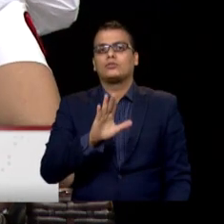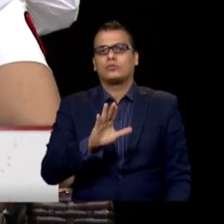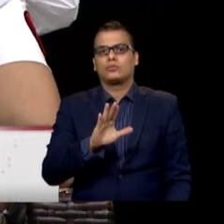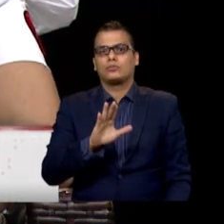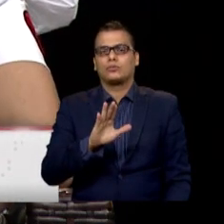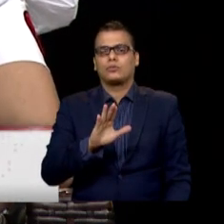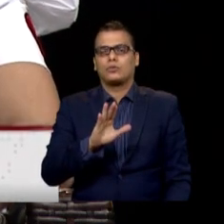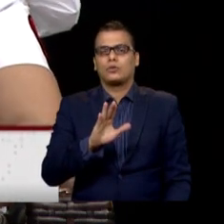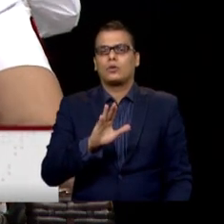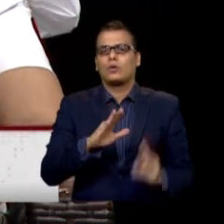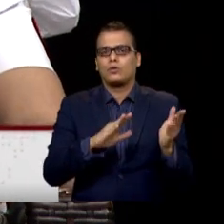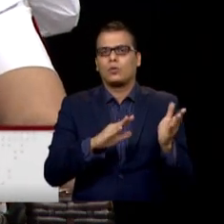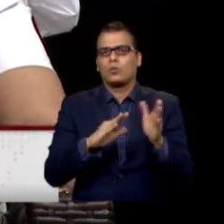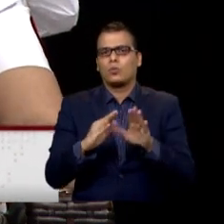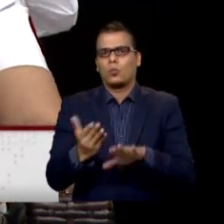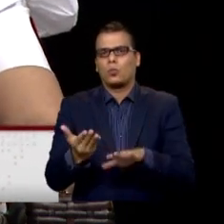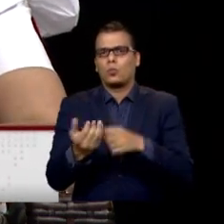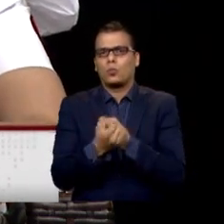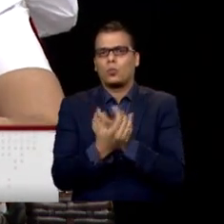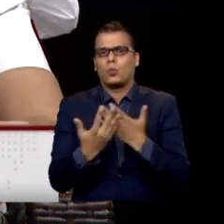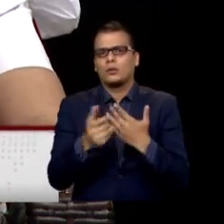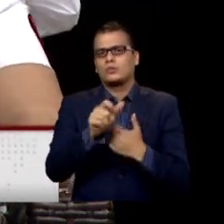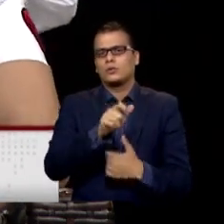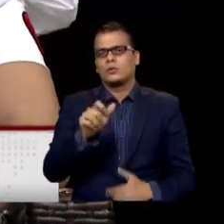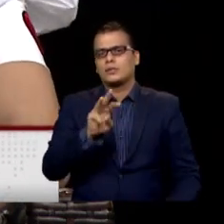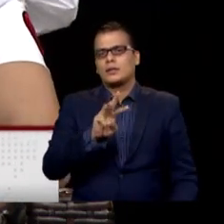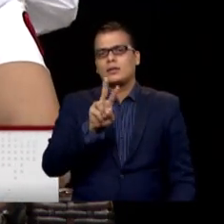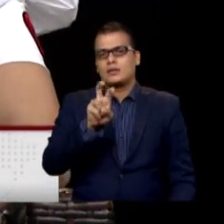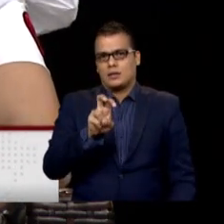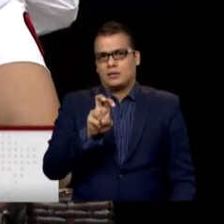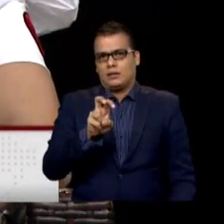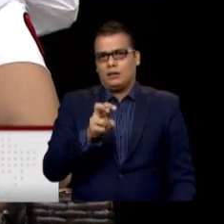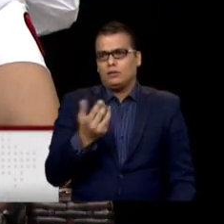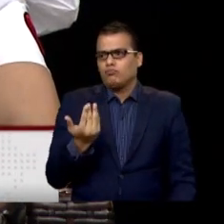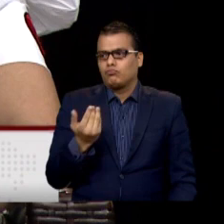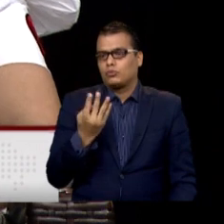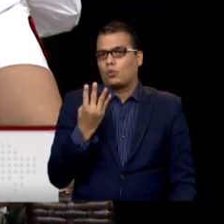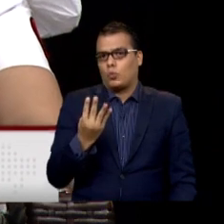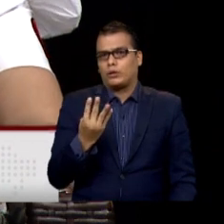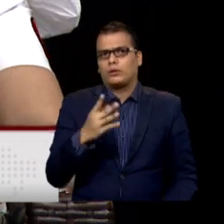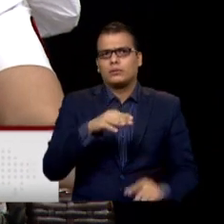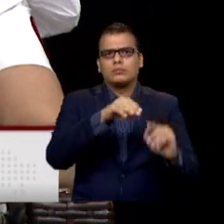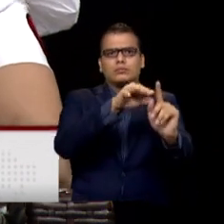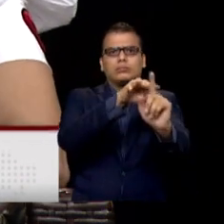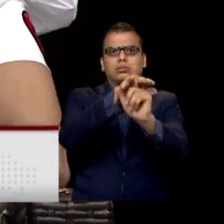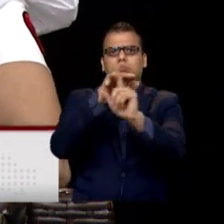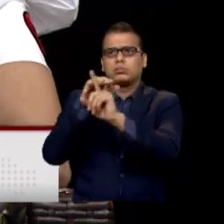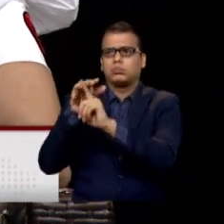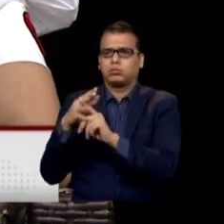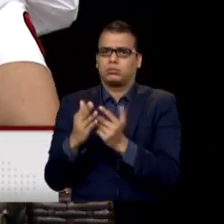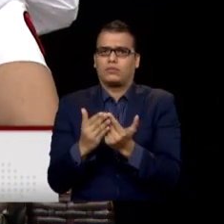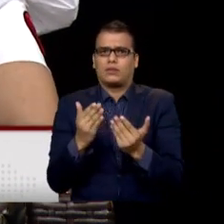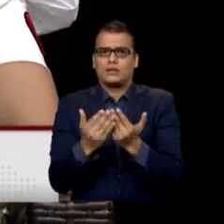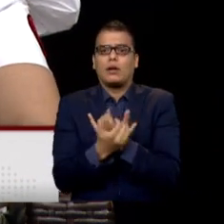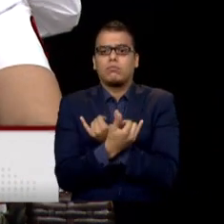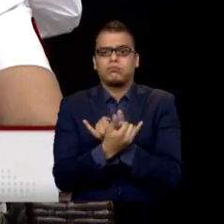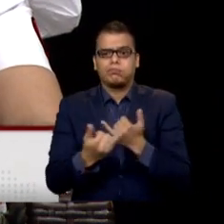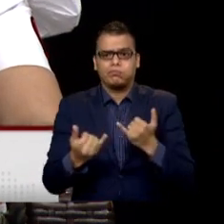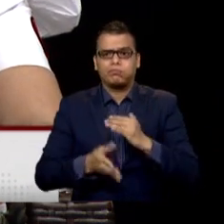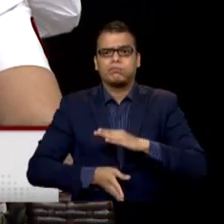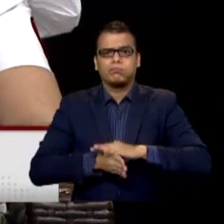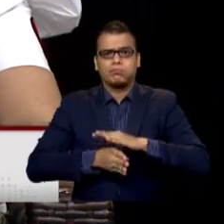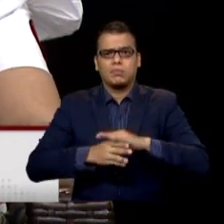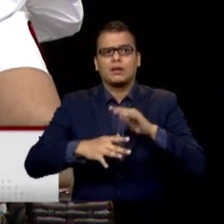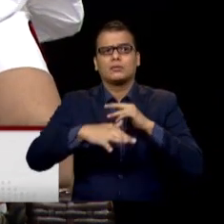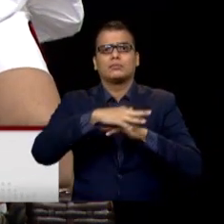mencionado. Es un virus que rápidamente se transmite, que todavía está en nuestra comunidad, que